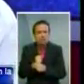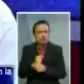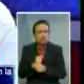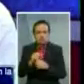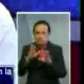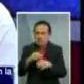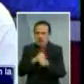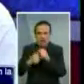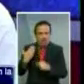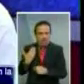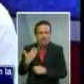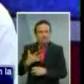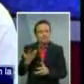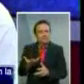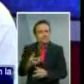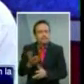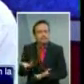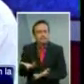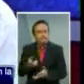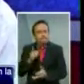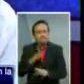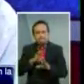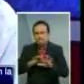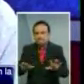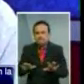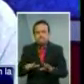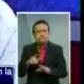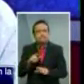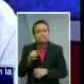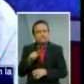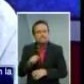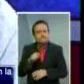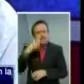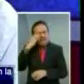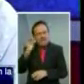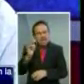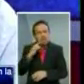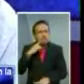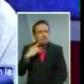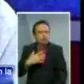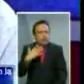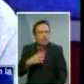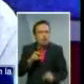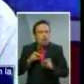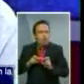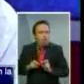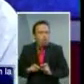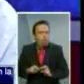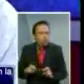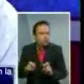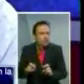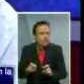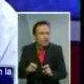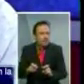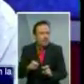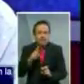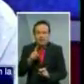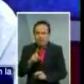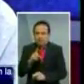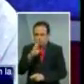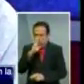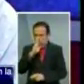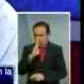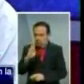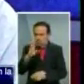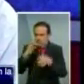años anteriores. Por lo tanto, yo eso lo doy por zanjado. Pero creo que es importante volver al tema de la oportunidad. Cuando uno se forma la convicción que no